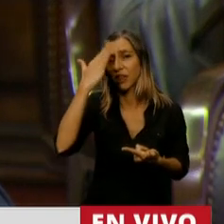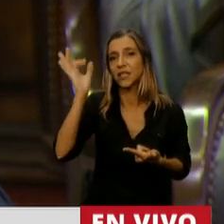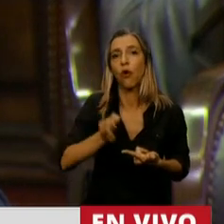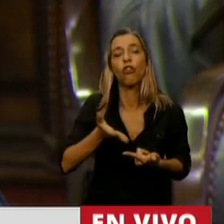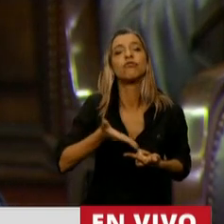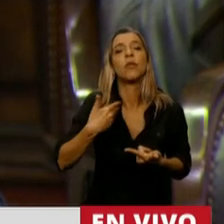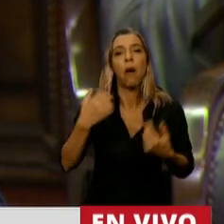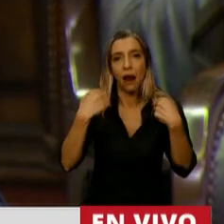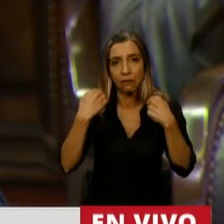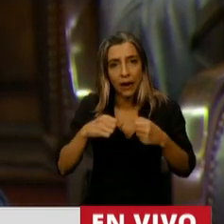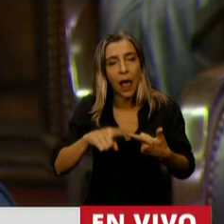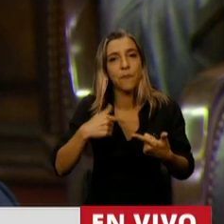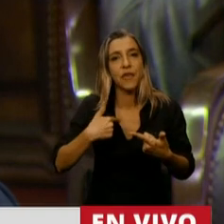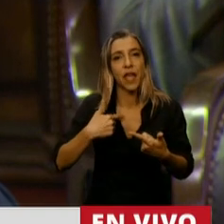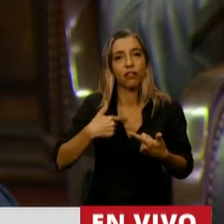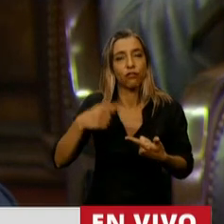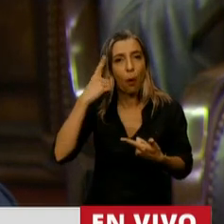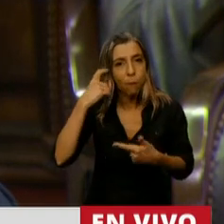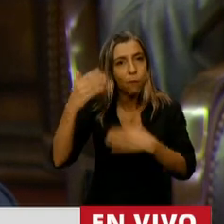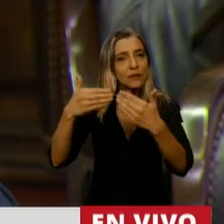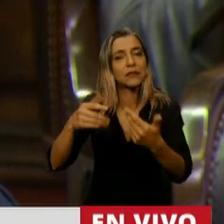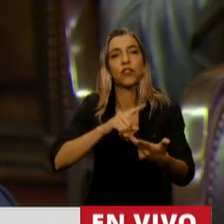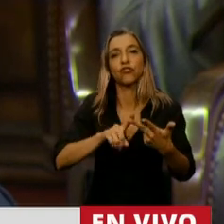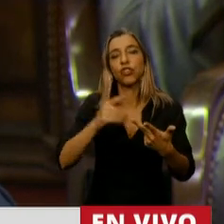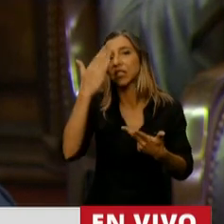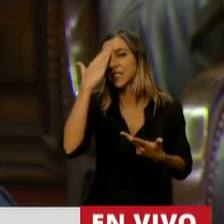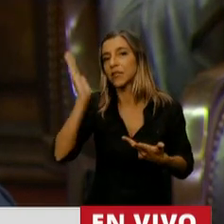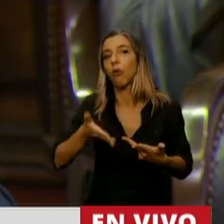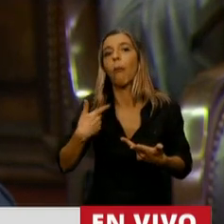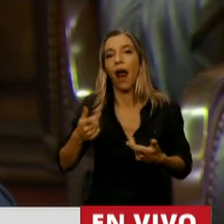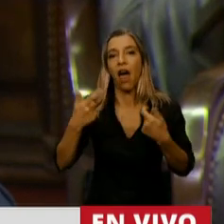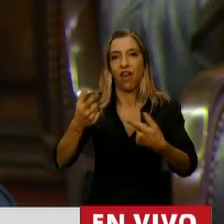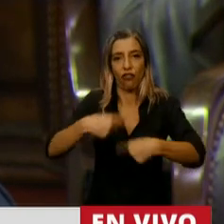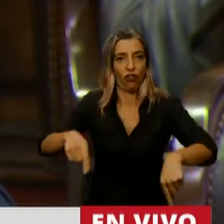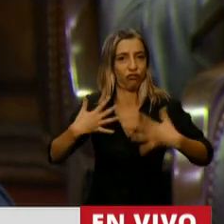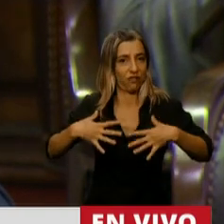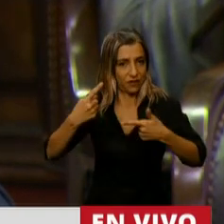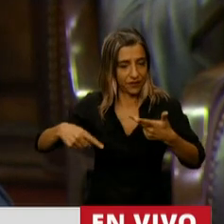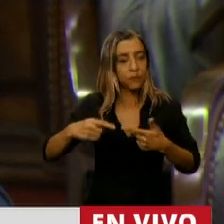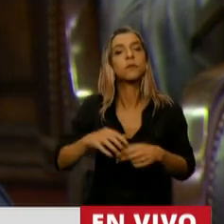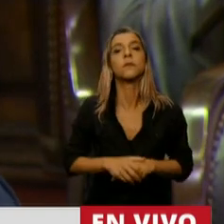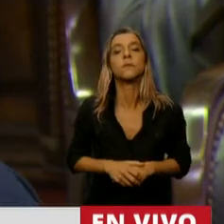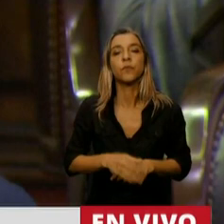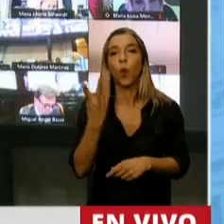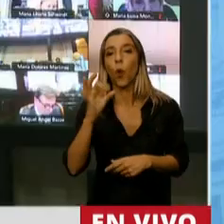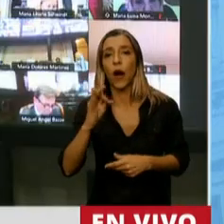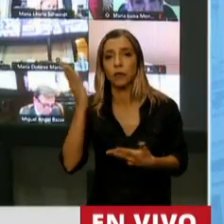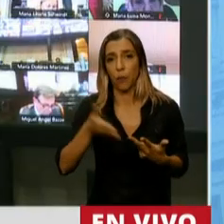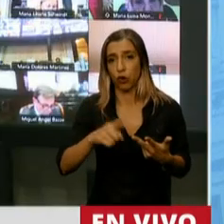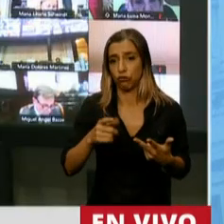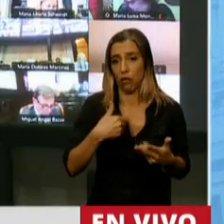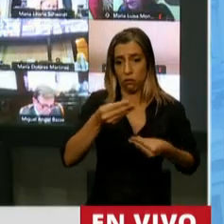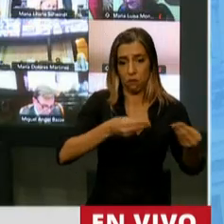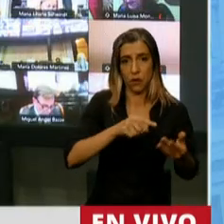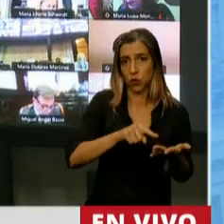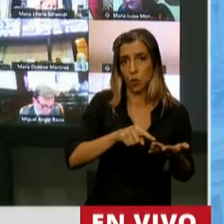funcionamiento y el 15 por ciento en equipamiento más del 90 por ciento de nuestro presupuesto está destinado